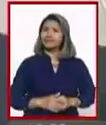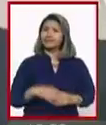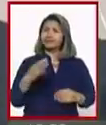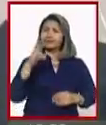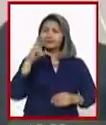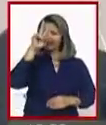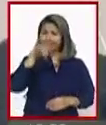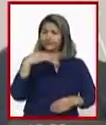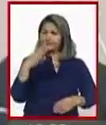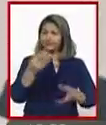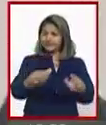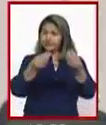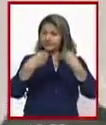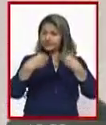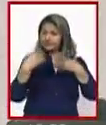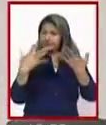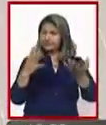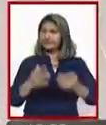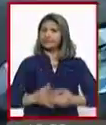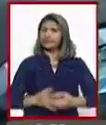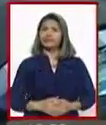es él. Él me devolvió mi teléfono también.